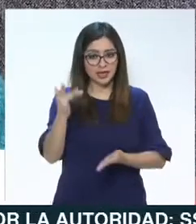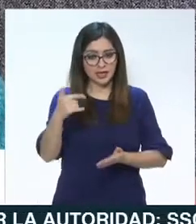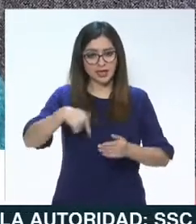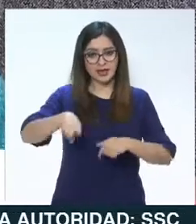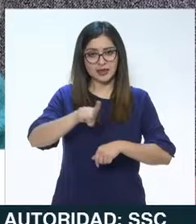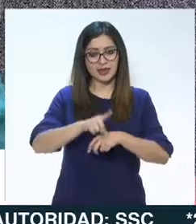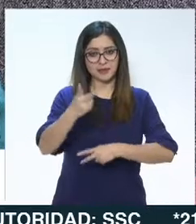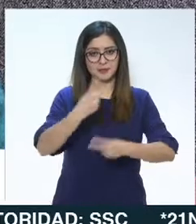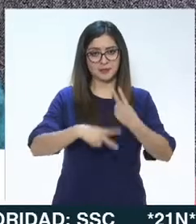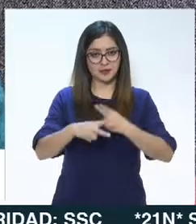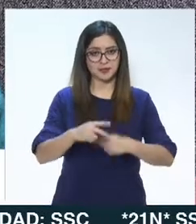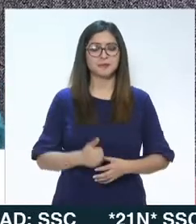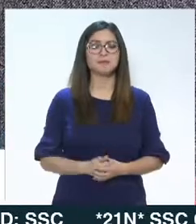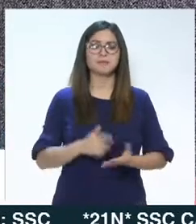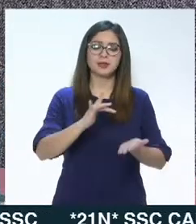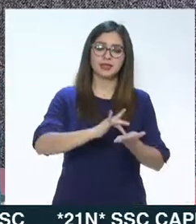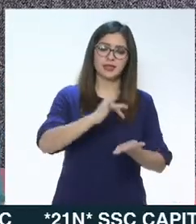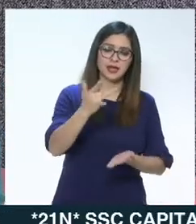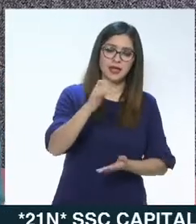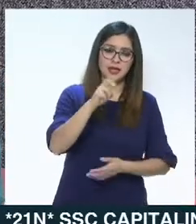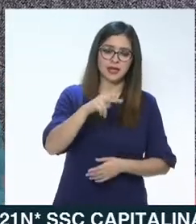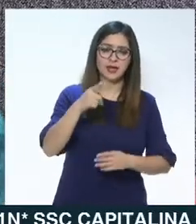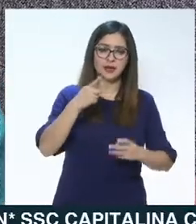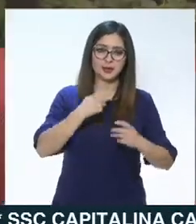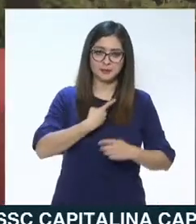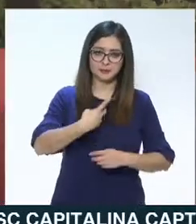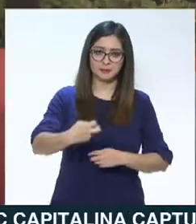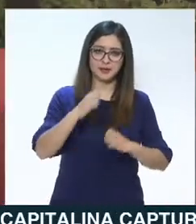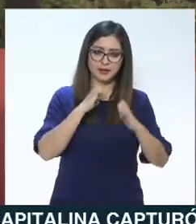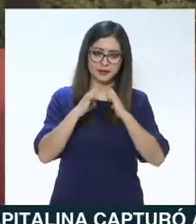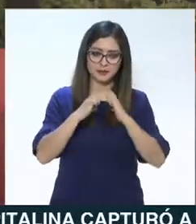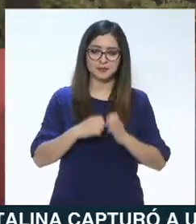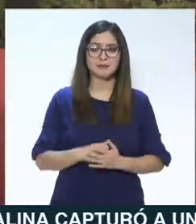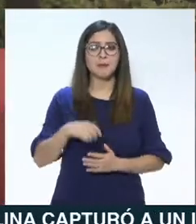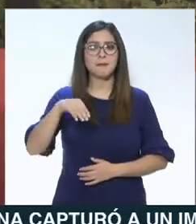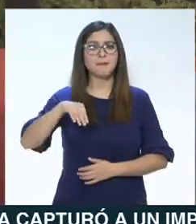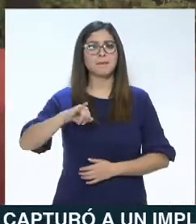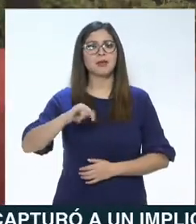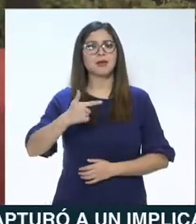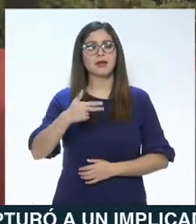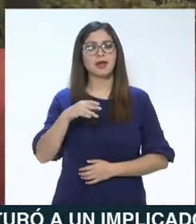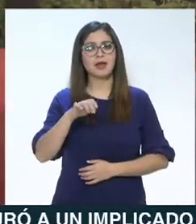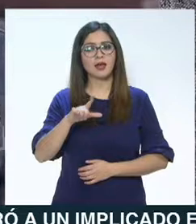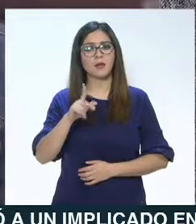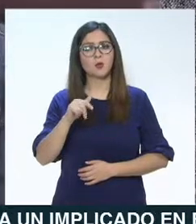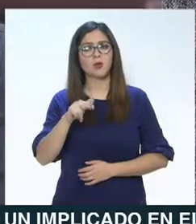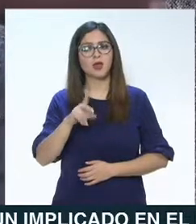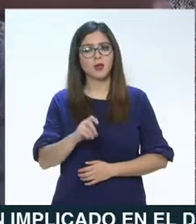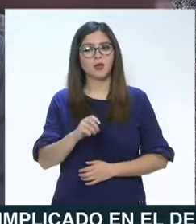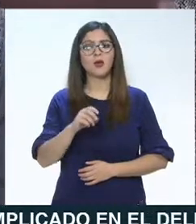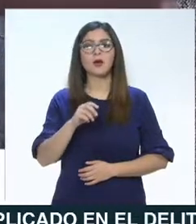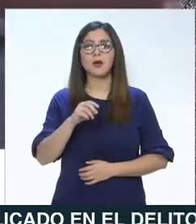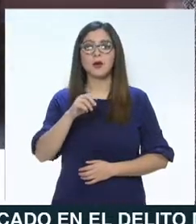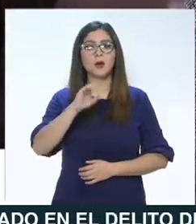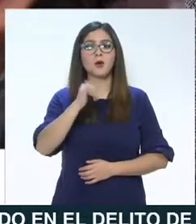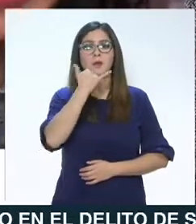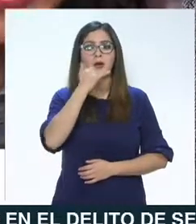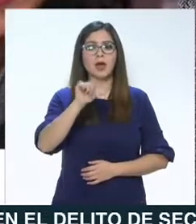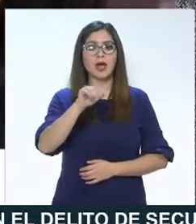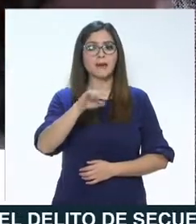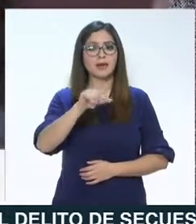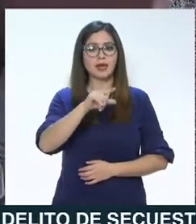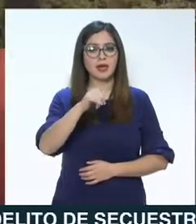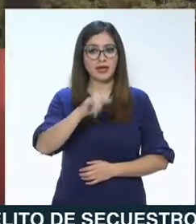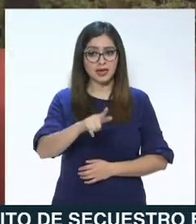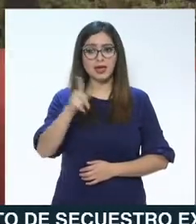con nosotros. Gracias a ti, Enrique, por tenernos aquí. Y también Abigail Pulido. Vamos cuates. Sí. Bienvenidas a